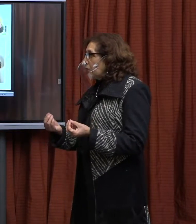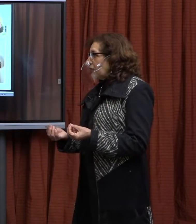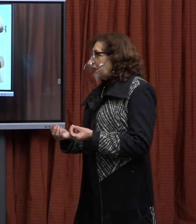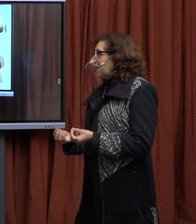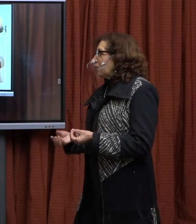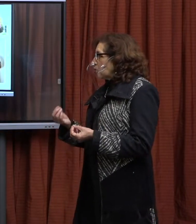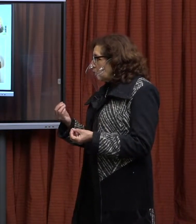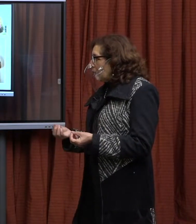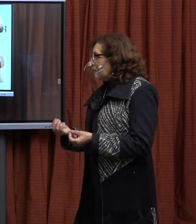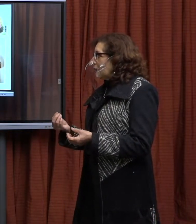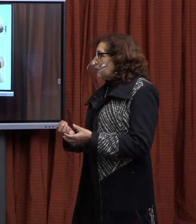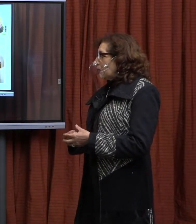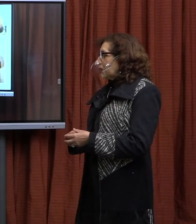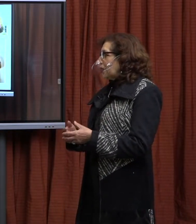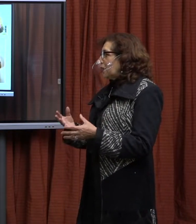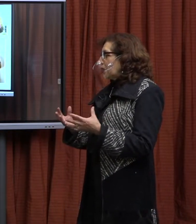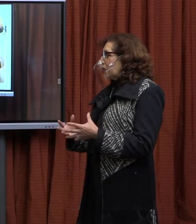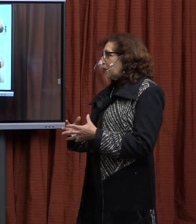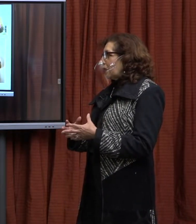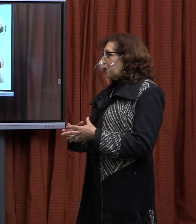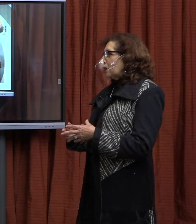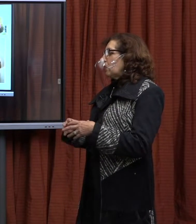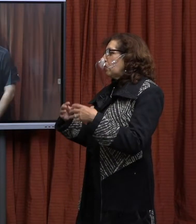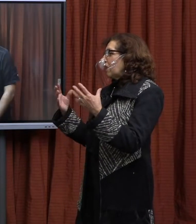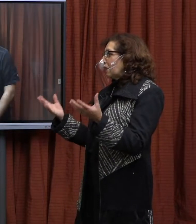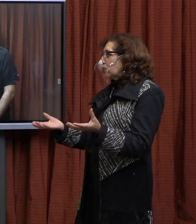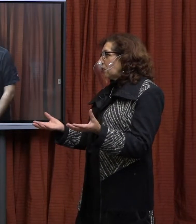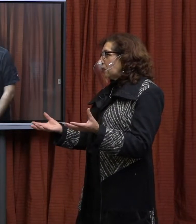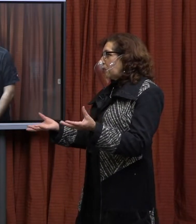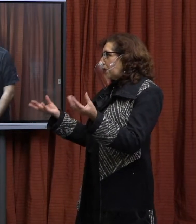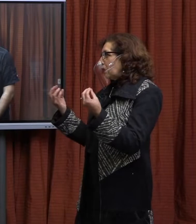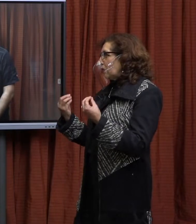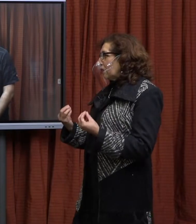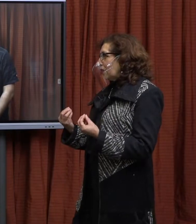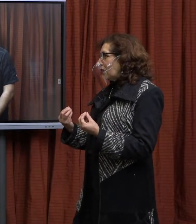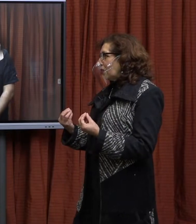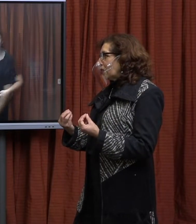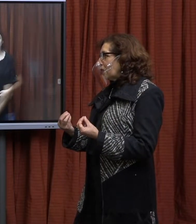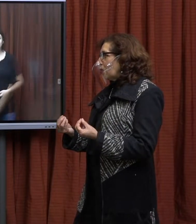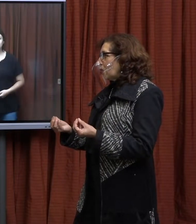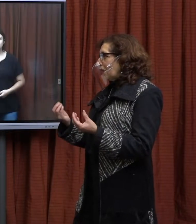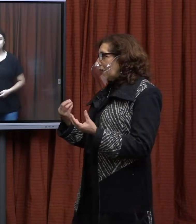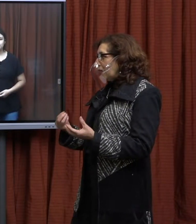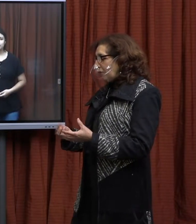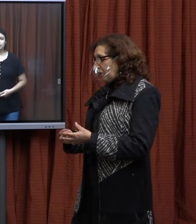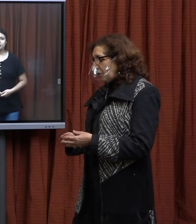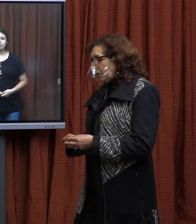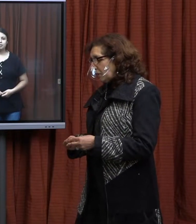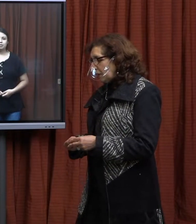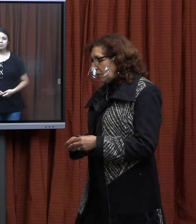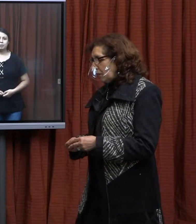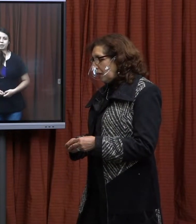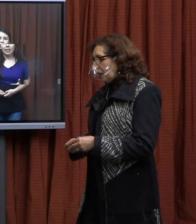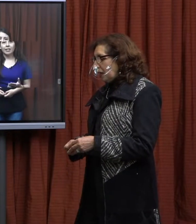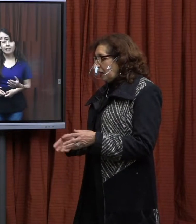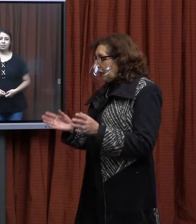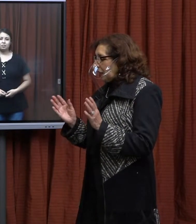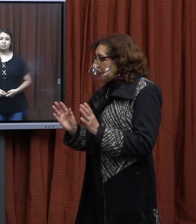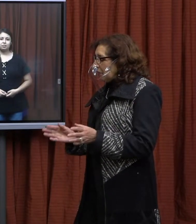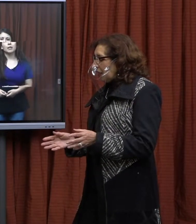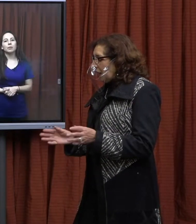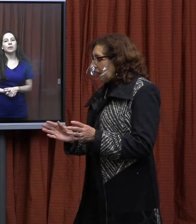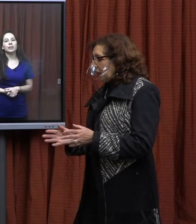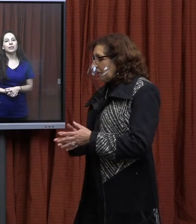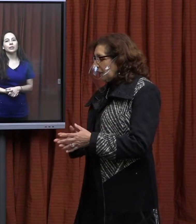filosofía, que es sumamente importante porque de repente uno ve acciones, pero desconocemos cuál es el fondo, ¿no es cierto?,